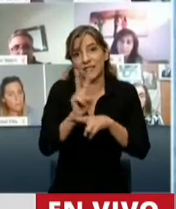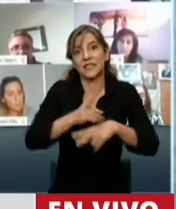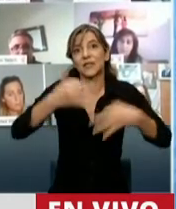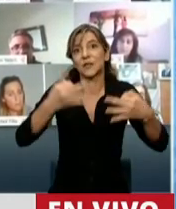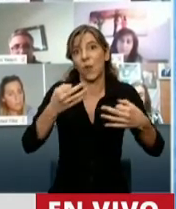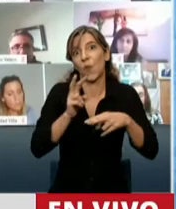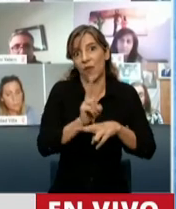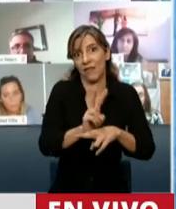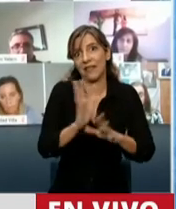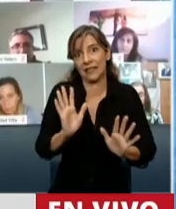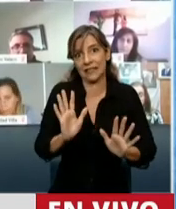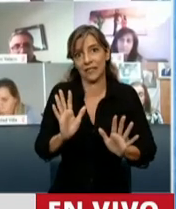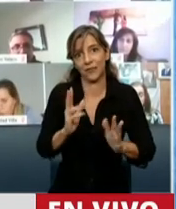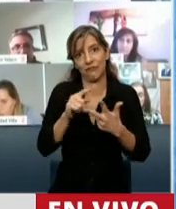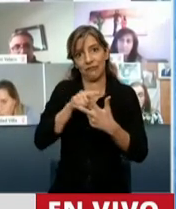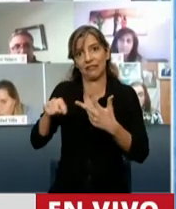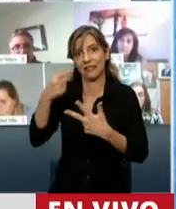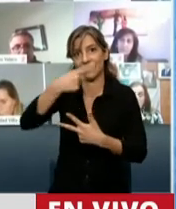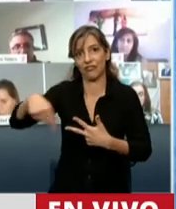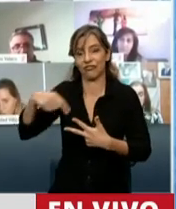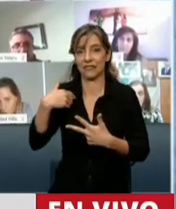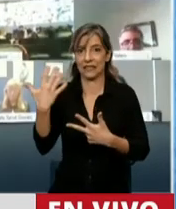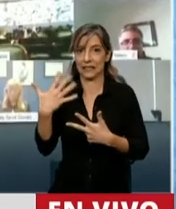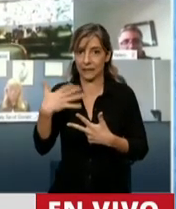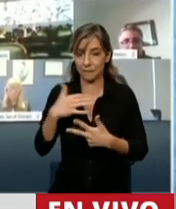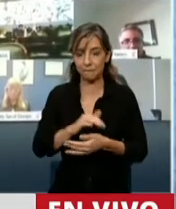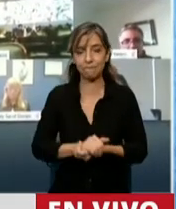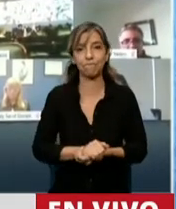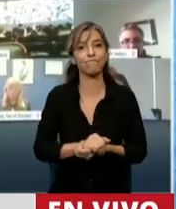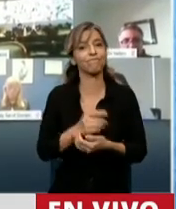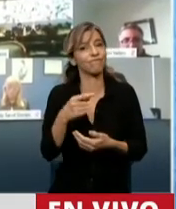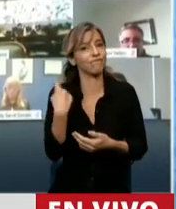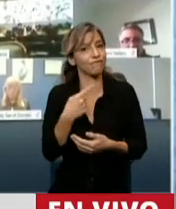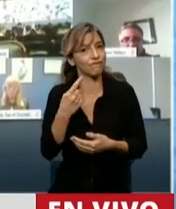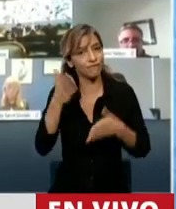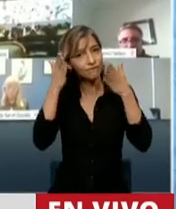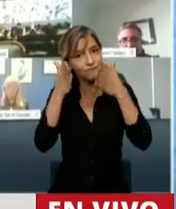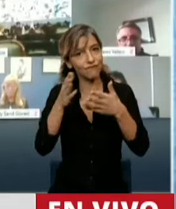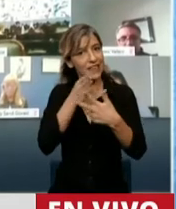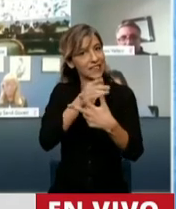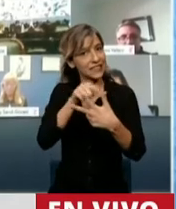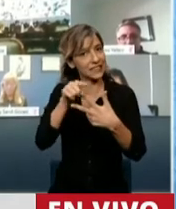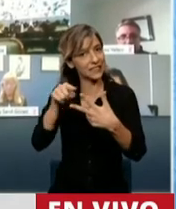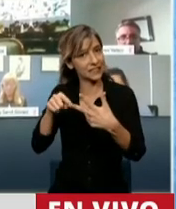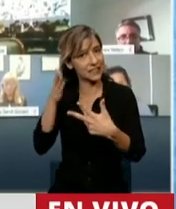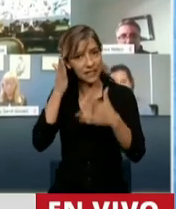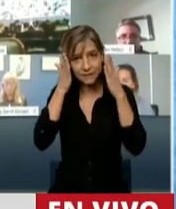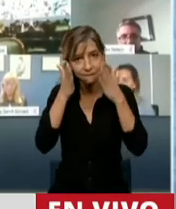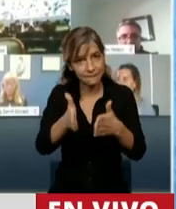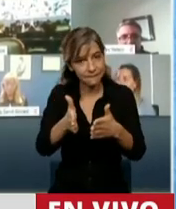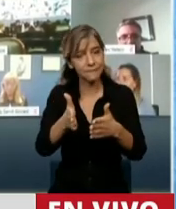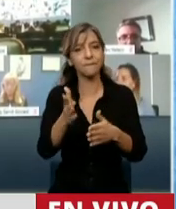Nosotros, para sostener eso, tenemos que darnos una estrategia de